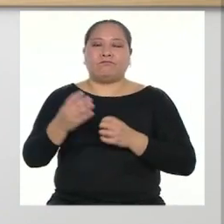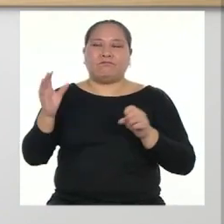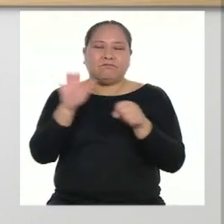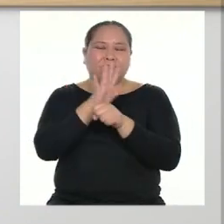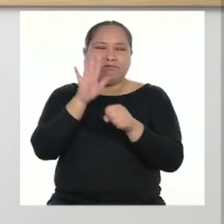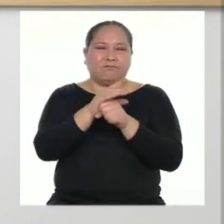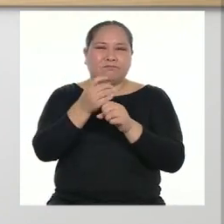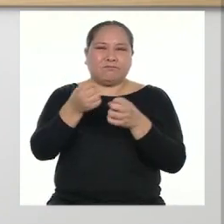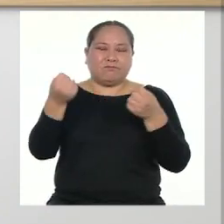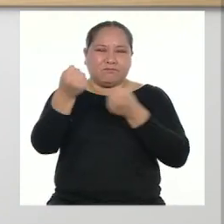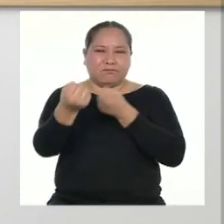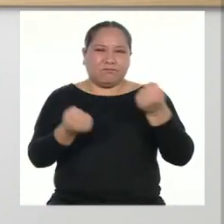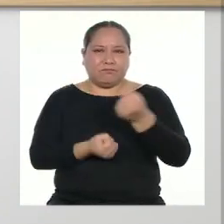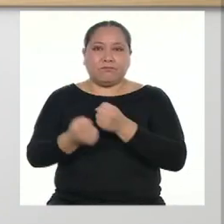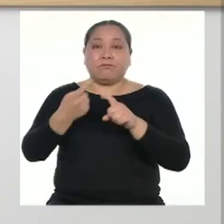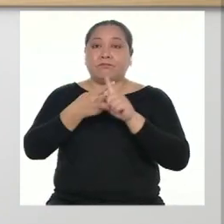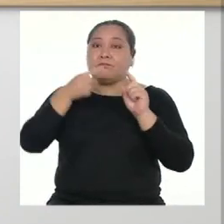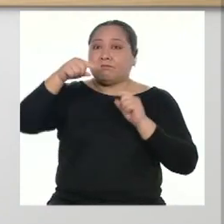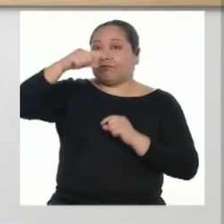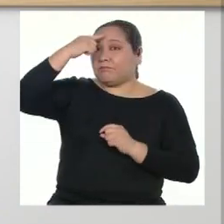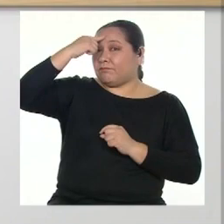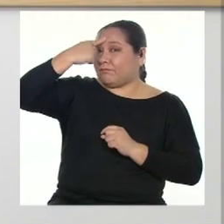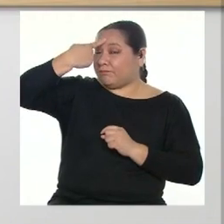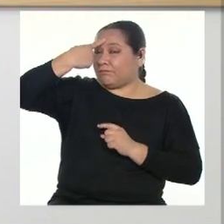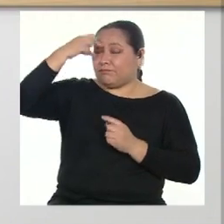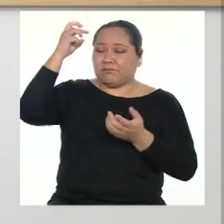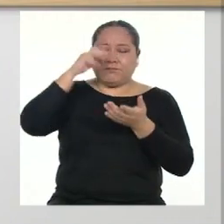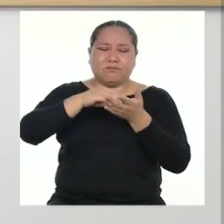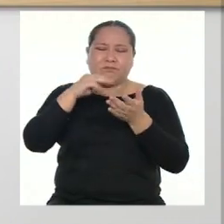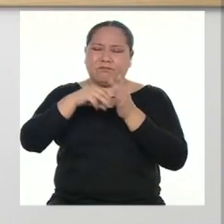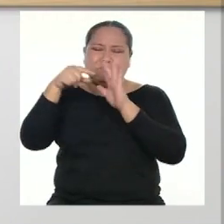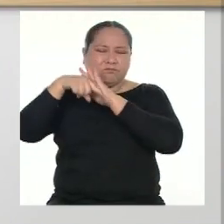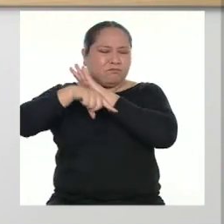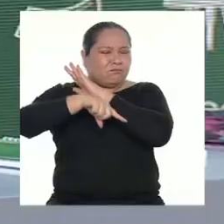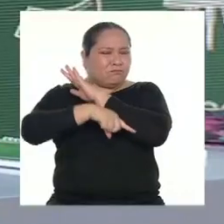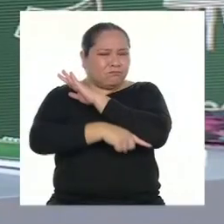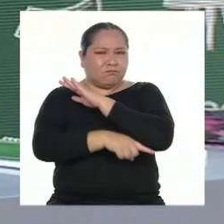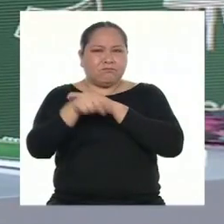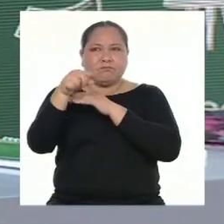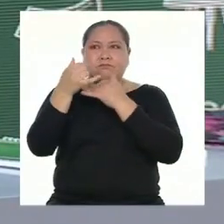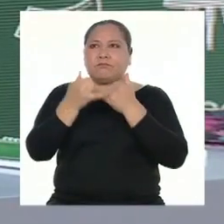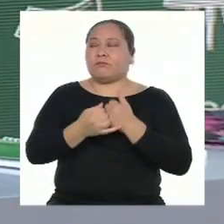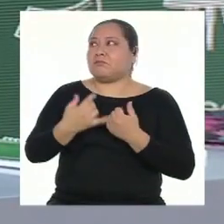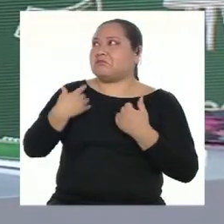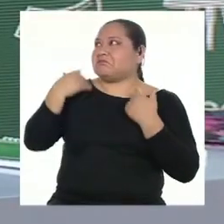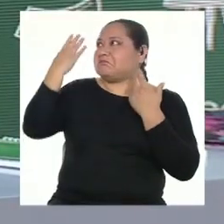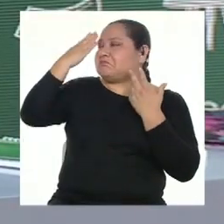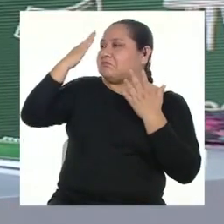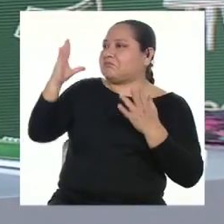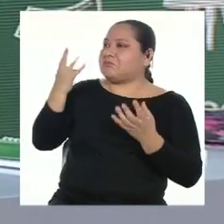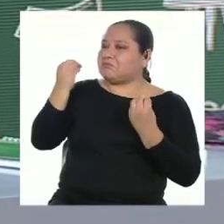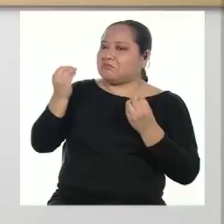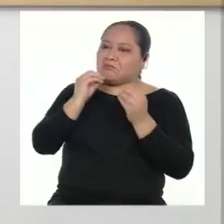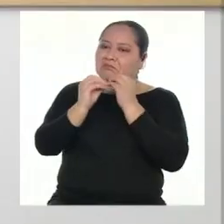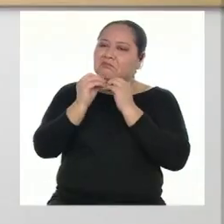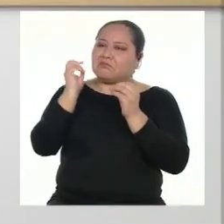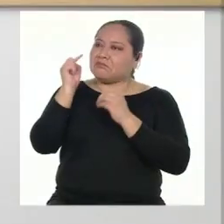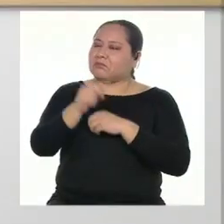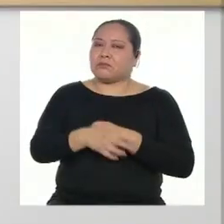la India vive una situación especialmente compleja ahora mismo. Yo no sabría cómo solucionar algo